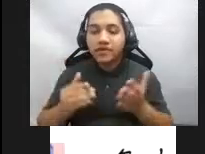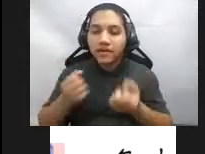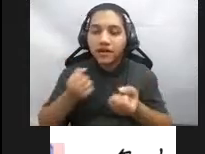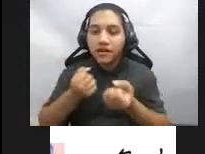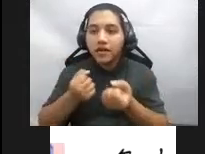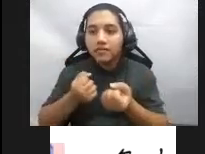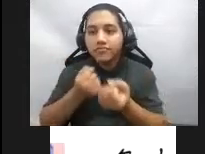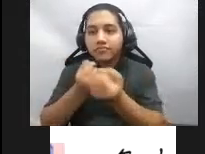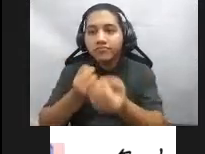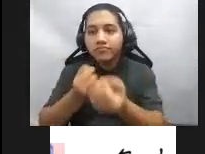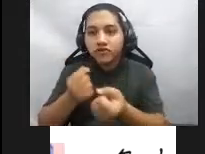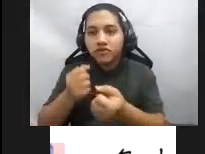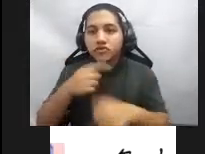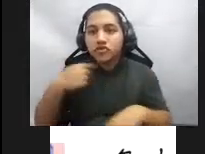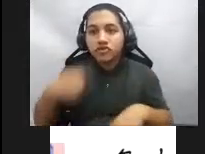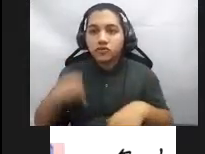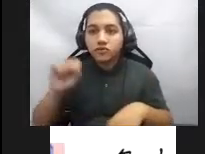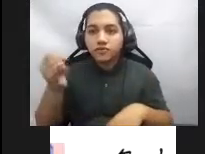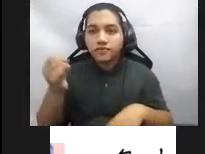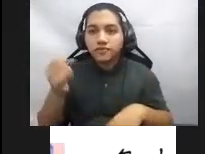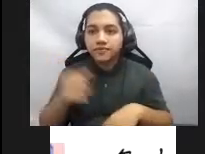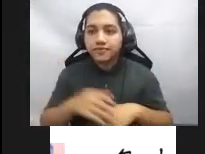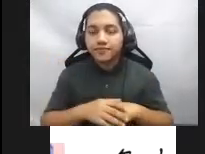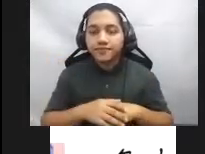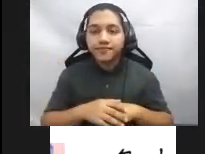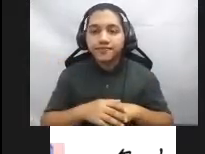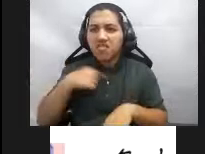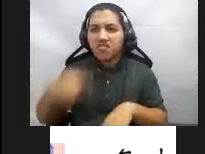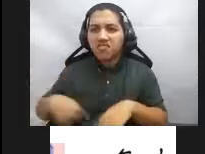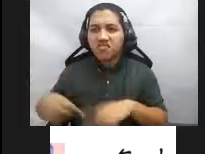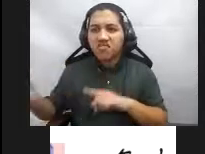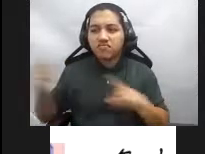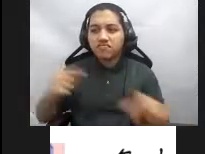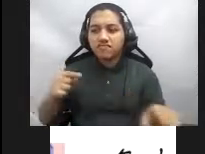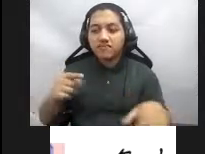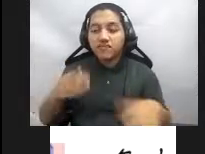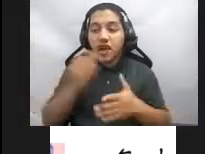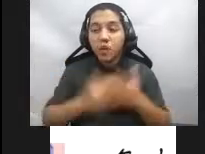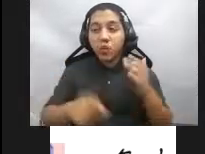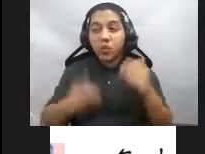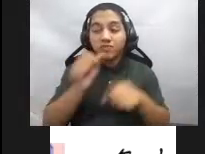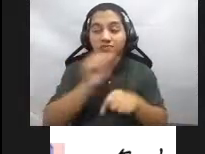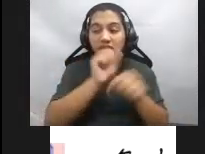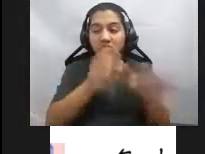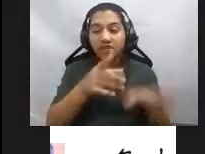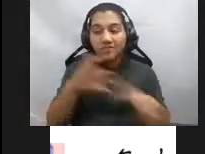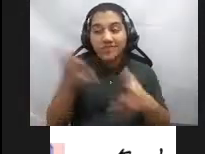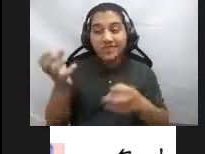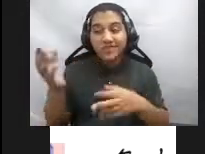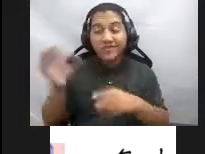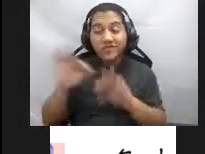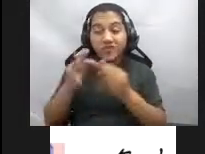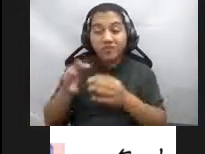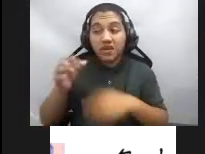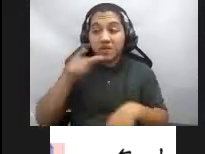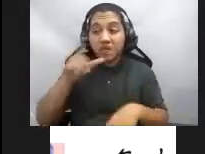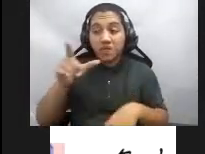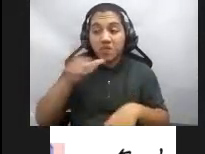Juan III, y el primero, segundo, tercero se va convirtiendo en una especie de apellido.